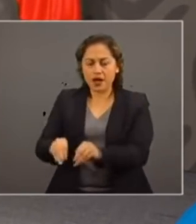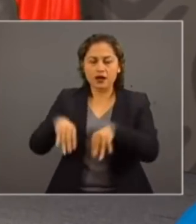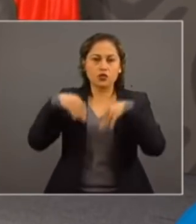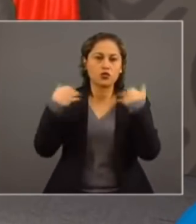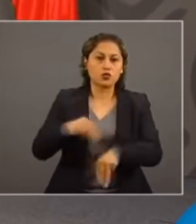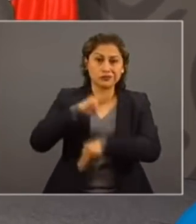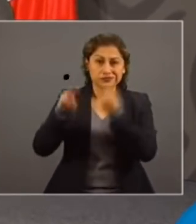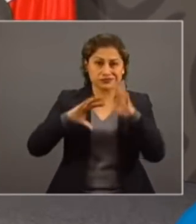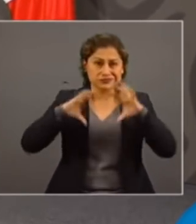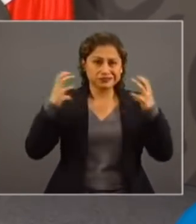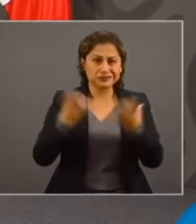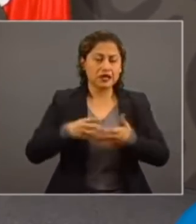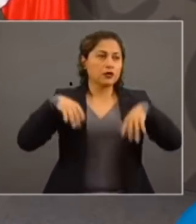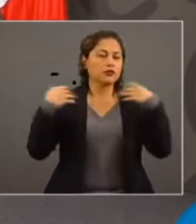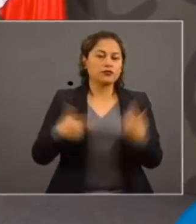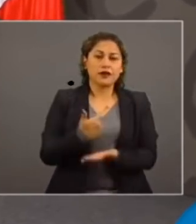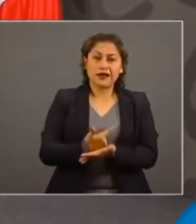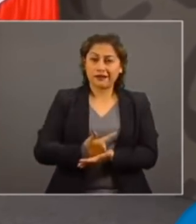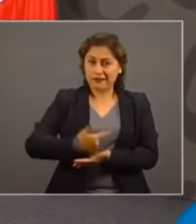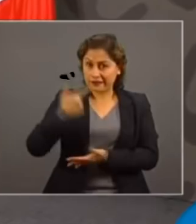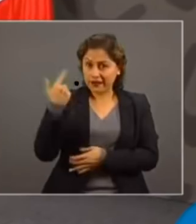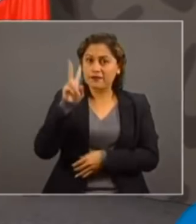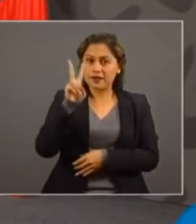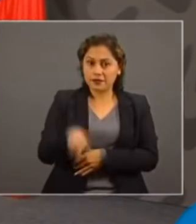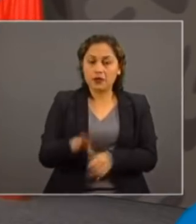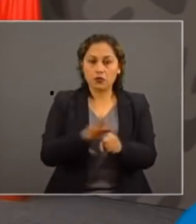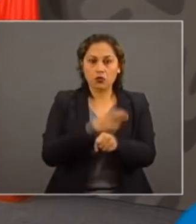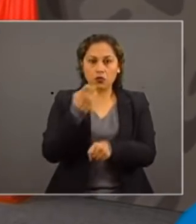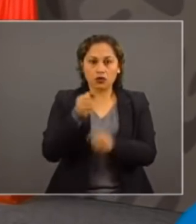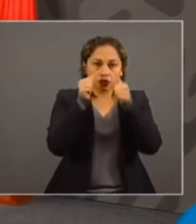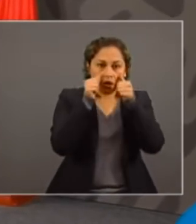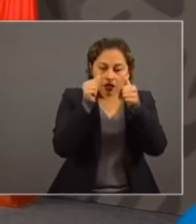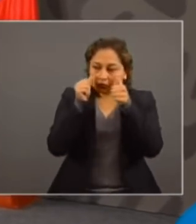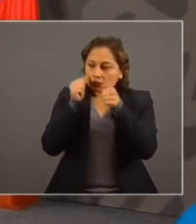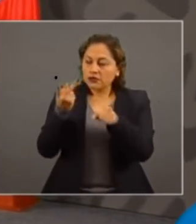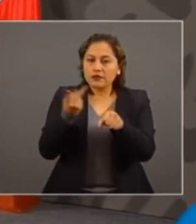claro que hay que estar pensando en opciones en alternativas